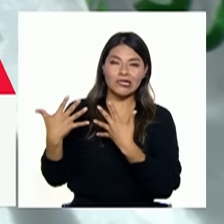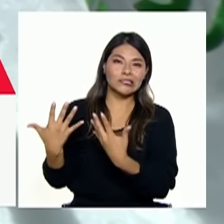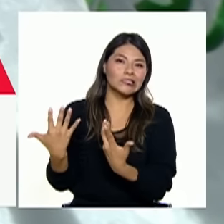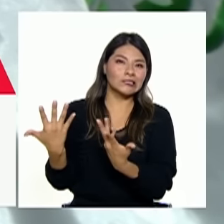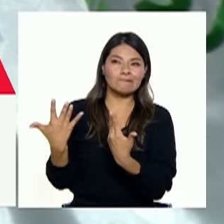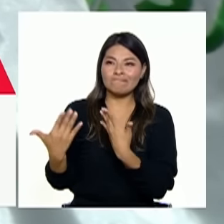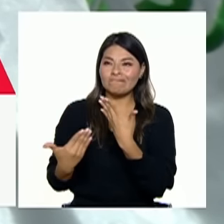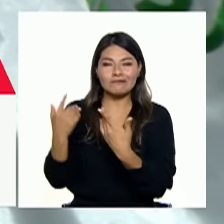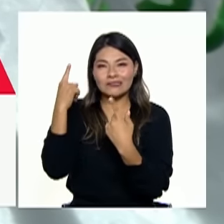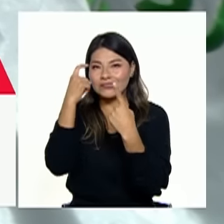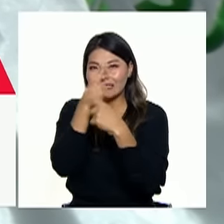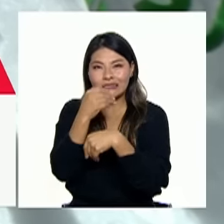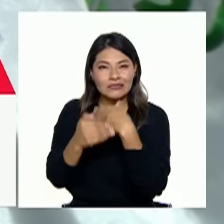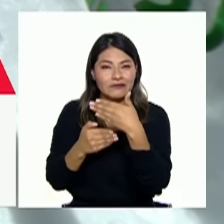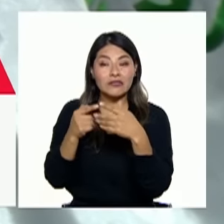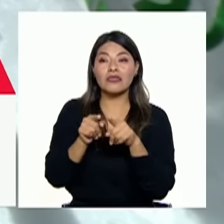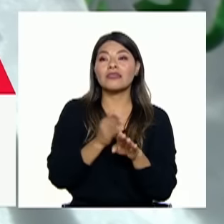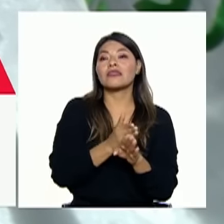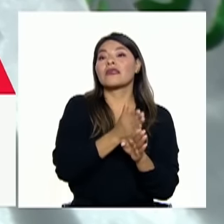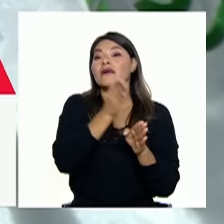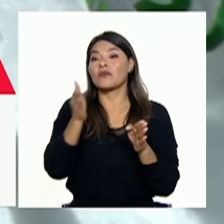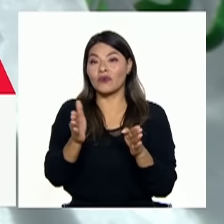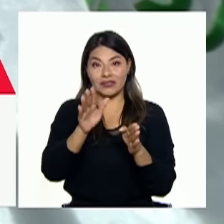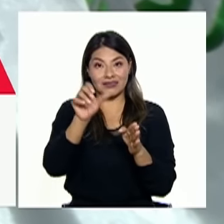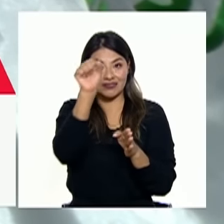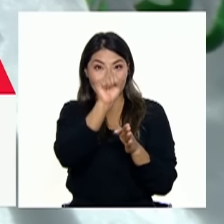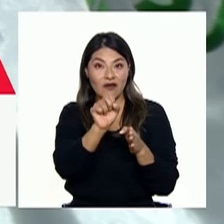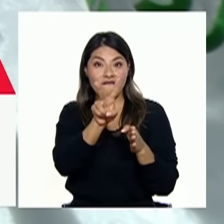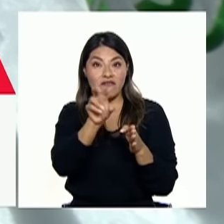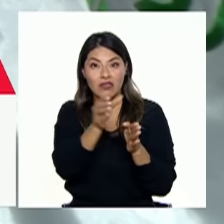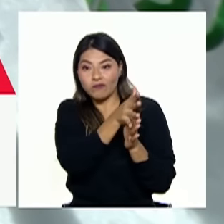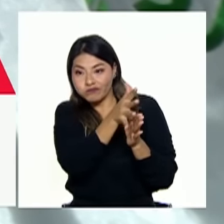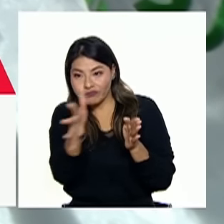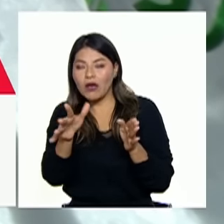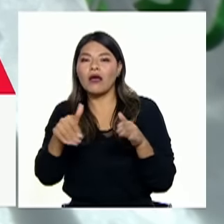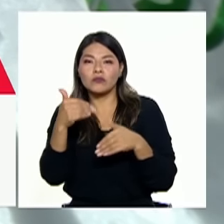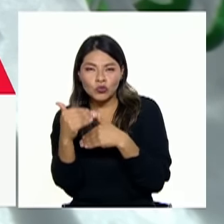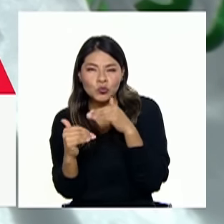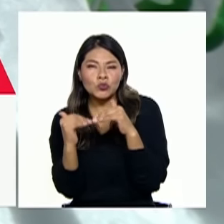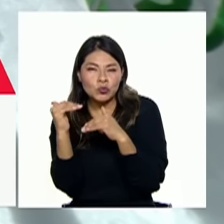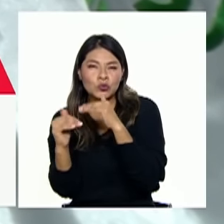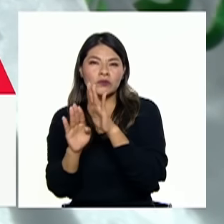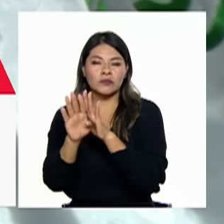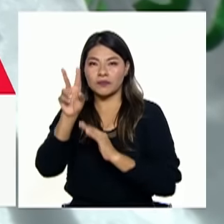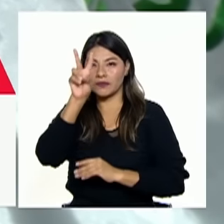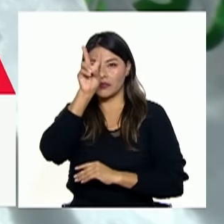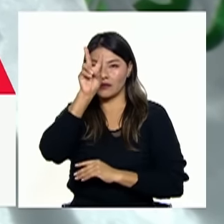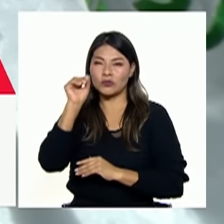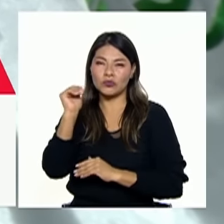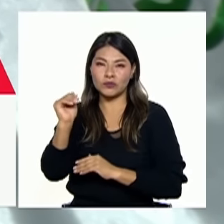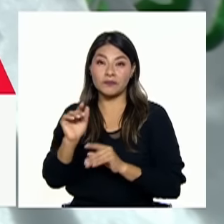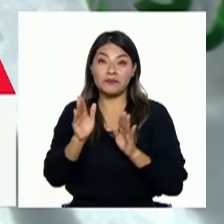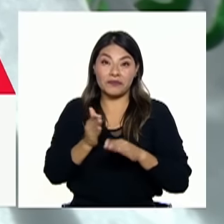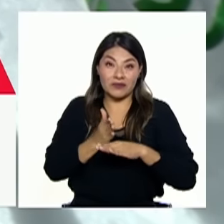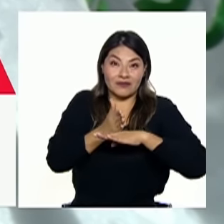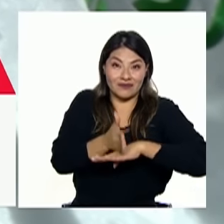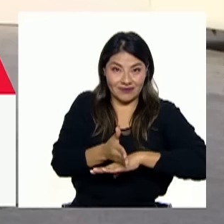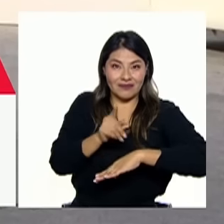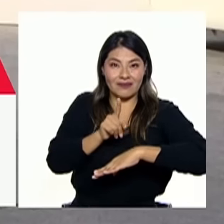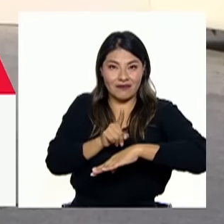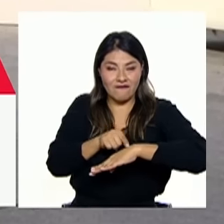se recuperaría hasta bien entrado el siglo XX. Por si fuera poco, en